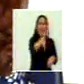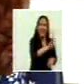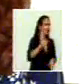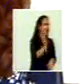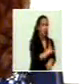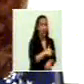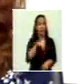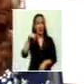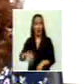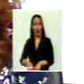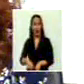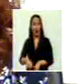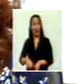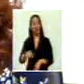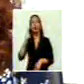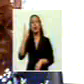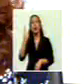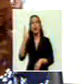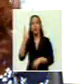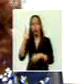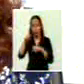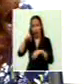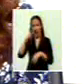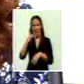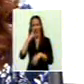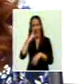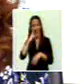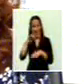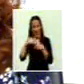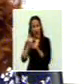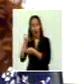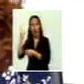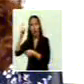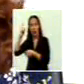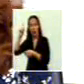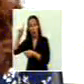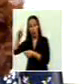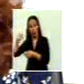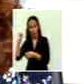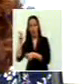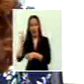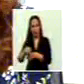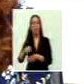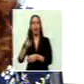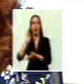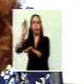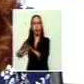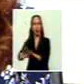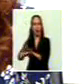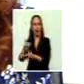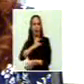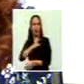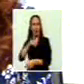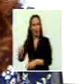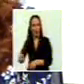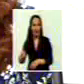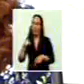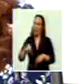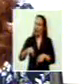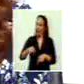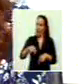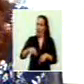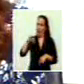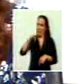el año 2015, es el 1 por ciento de un PBI, el doble del PBI, pero en realidad es mucho más porque tenemos un PBI que se ha